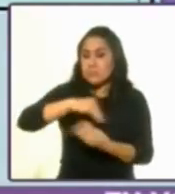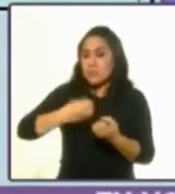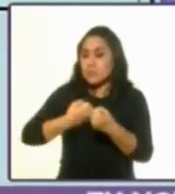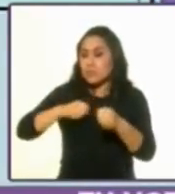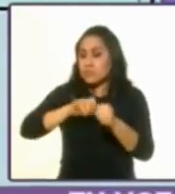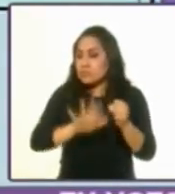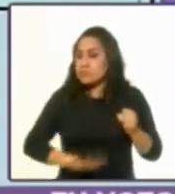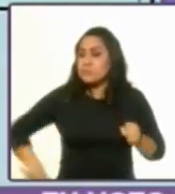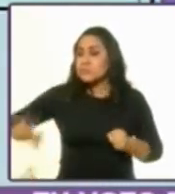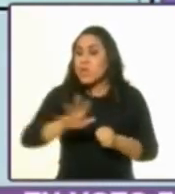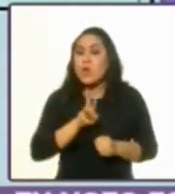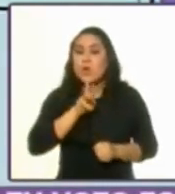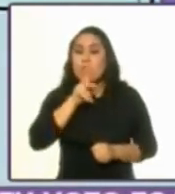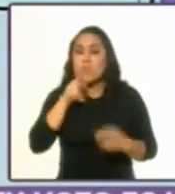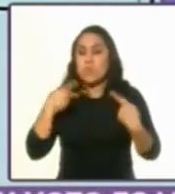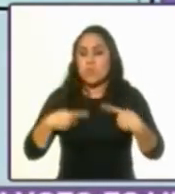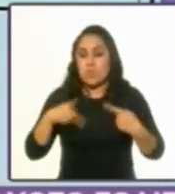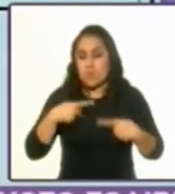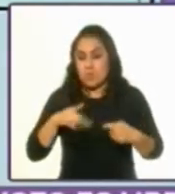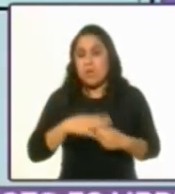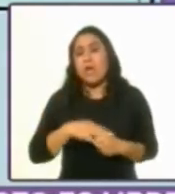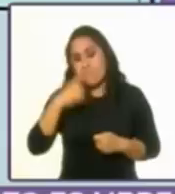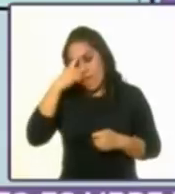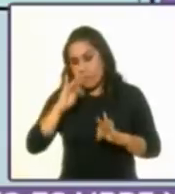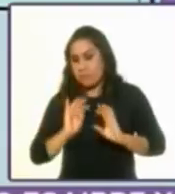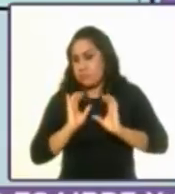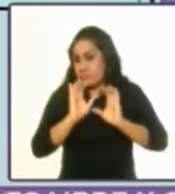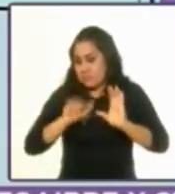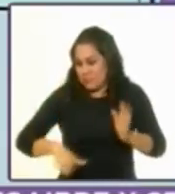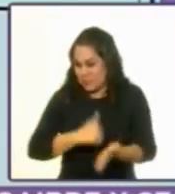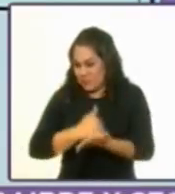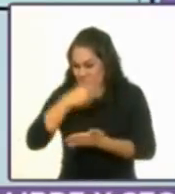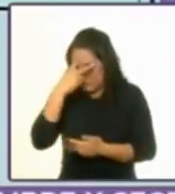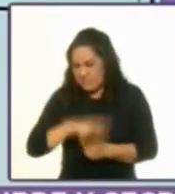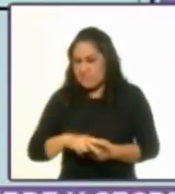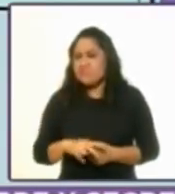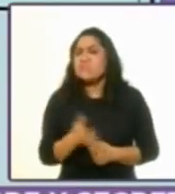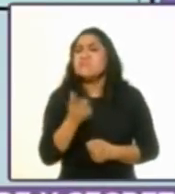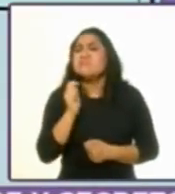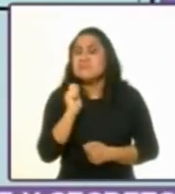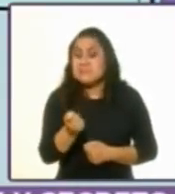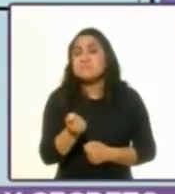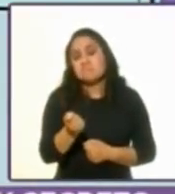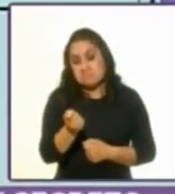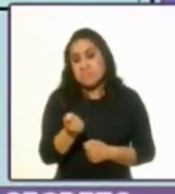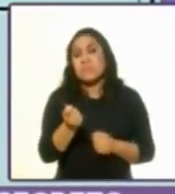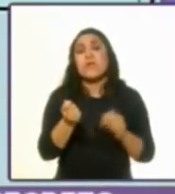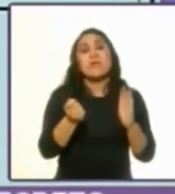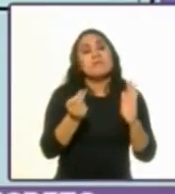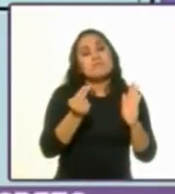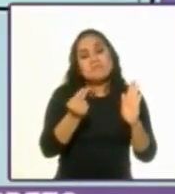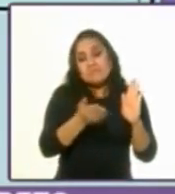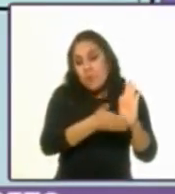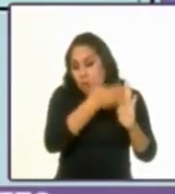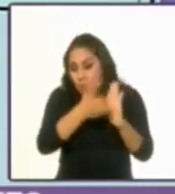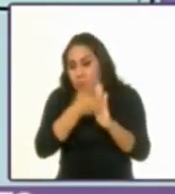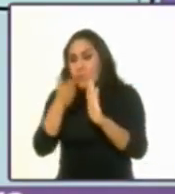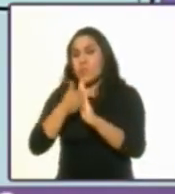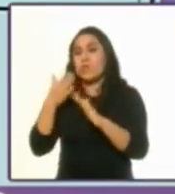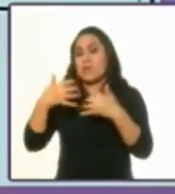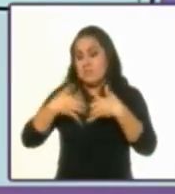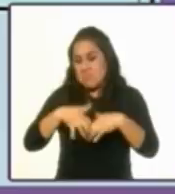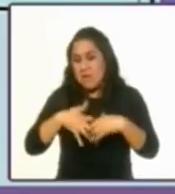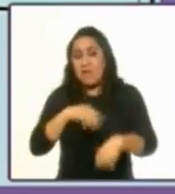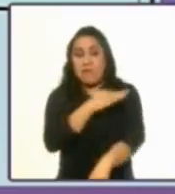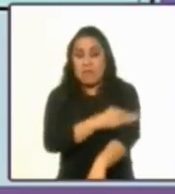potencia de manera definitiva la creación de empleos en la ciudad de mexico estamos hablando de la construcción de cooperativas y de empresas familiares